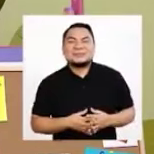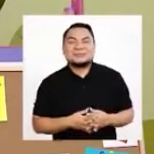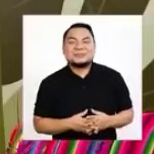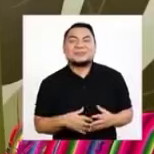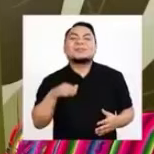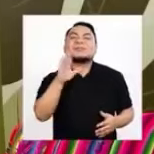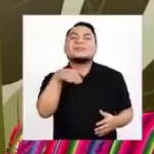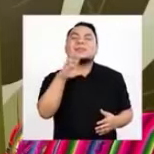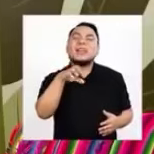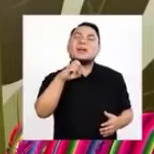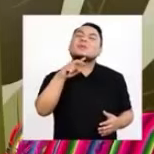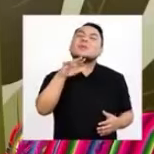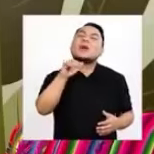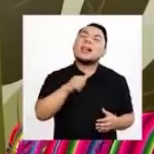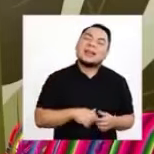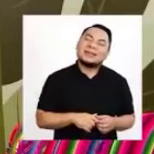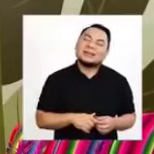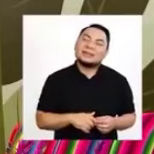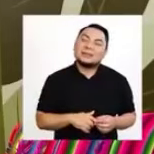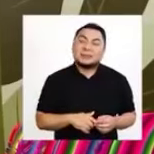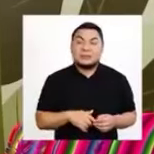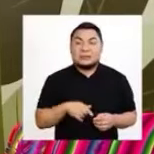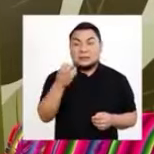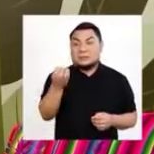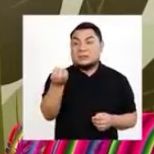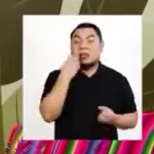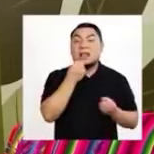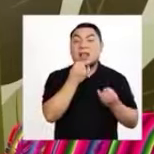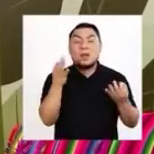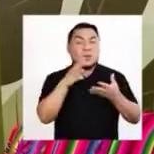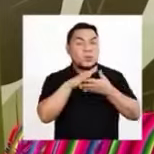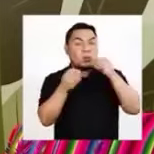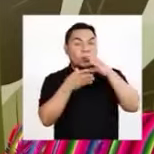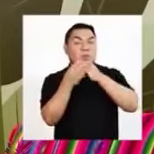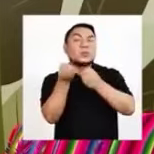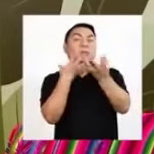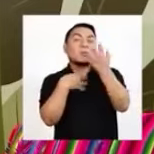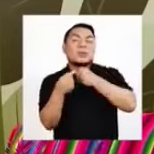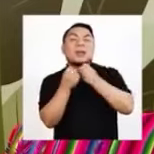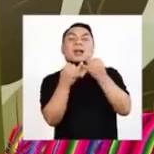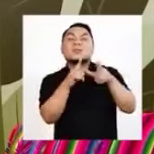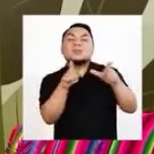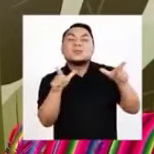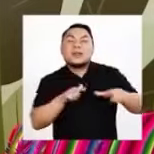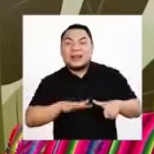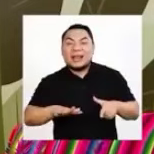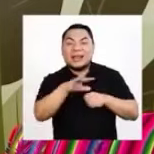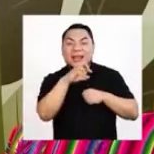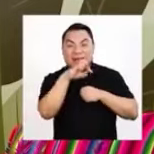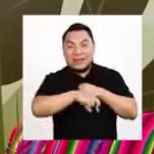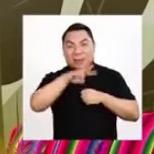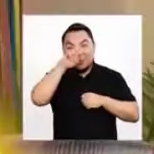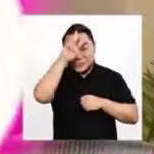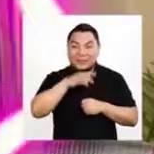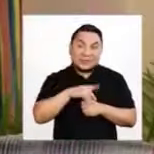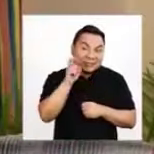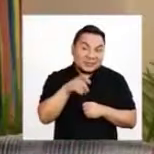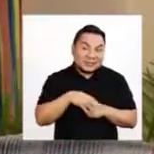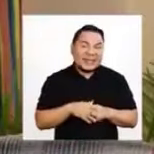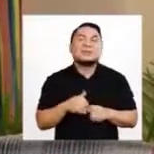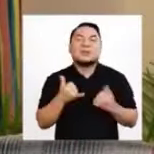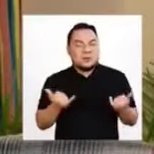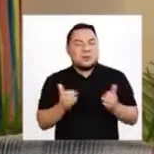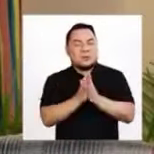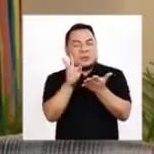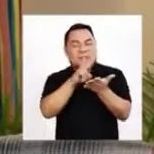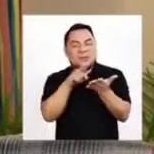más. Paola, ¿me contarías algún relato mágico de algún lugar del país? El